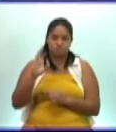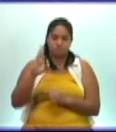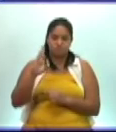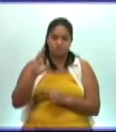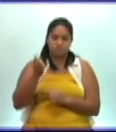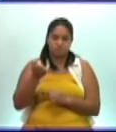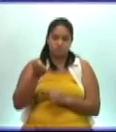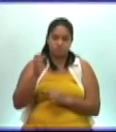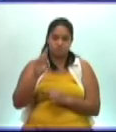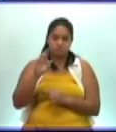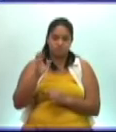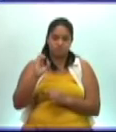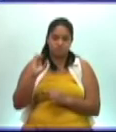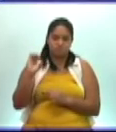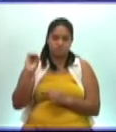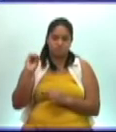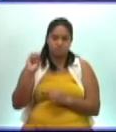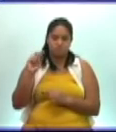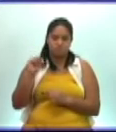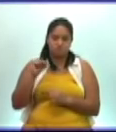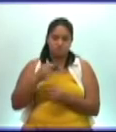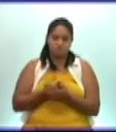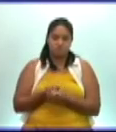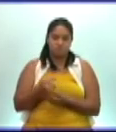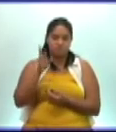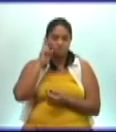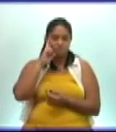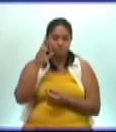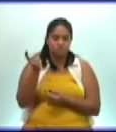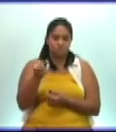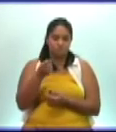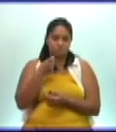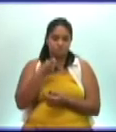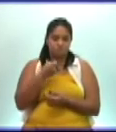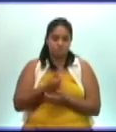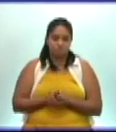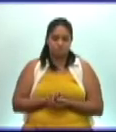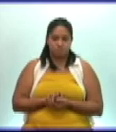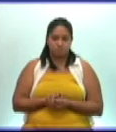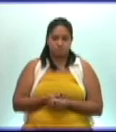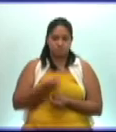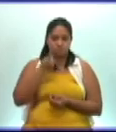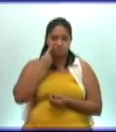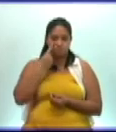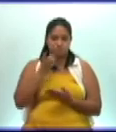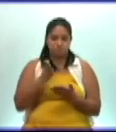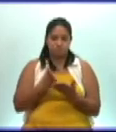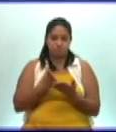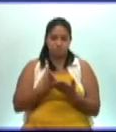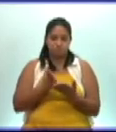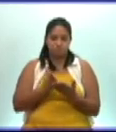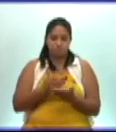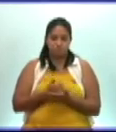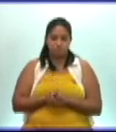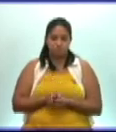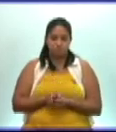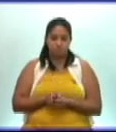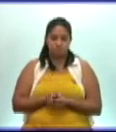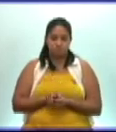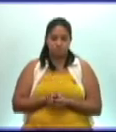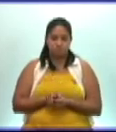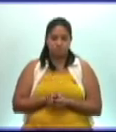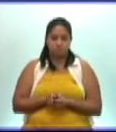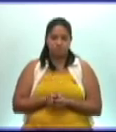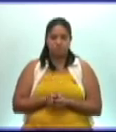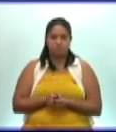esta difracción, aprovecho para recordarlo rápidamente, ¿no? Aparece en su libro de texto, no tienen que copiarlo en estos momentos,